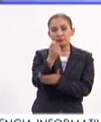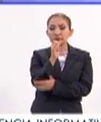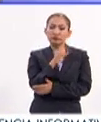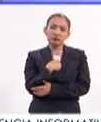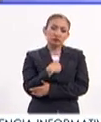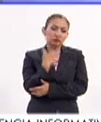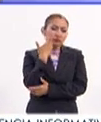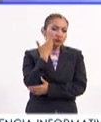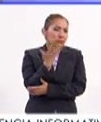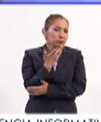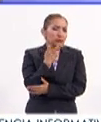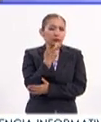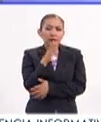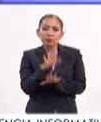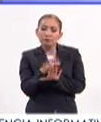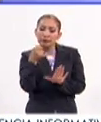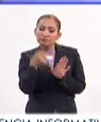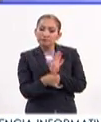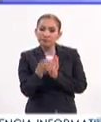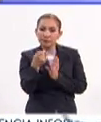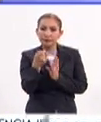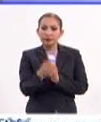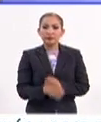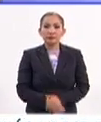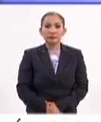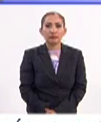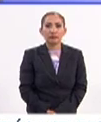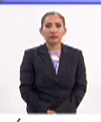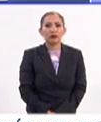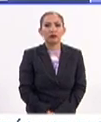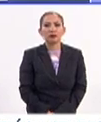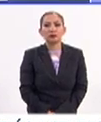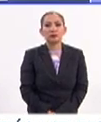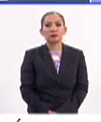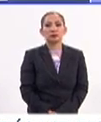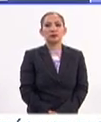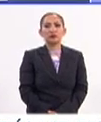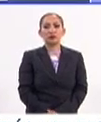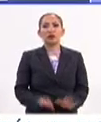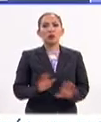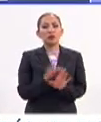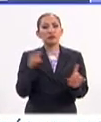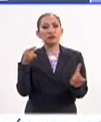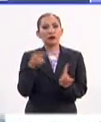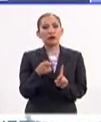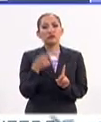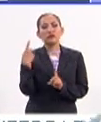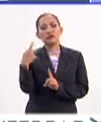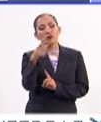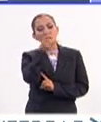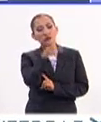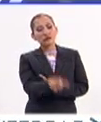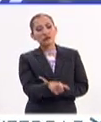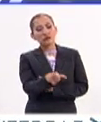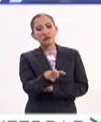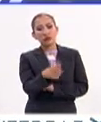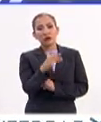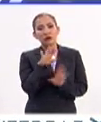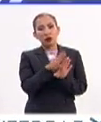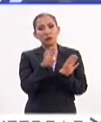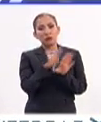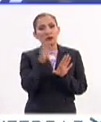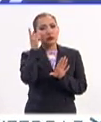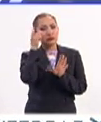sentido me gustaría que nos hablara un poco más al respecto, doctor. ¿De cuál aspecto específico? Porque, su papel justamente